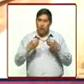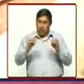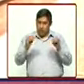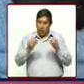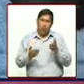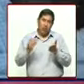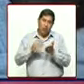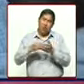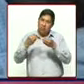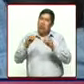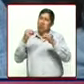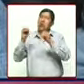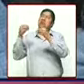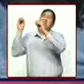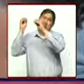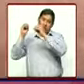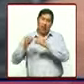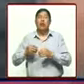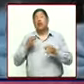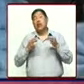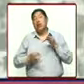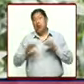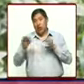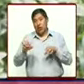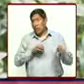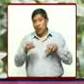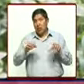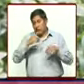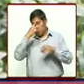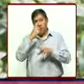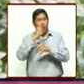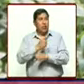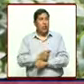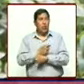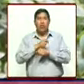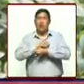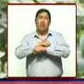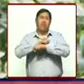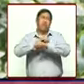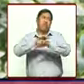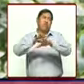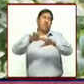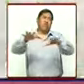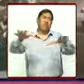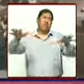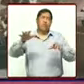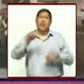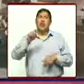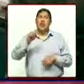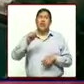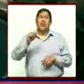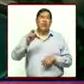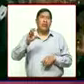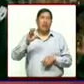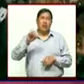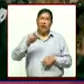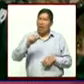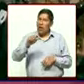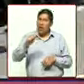y se lo revendía. Entonces, siguiendo esa tradición, ha llegado pues hasta donde ha podido llegar, que sería Tacna.